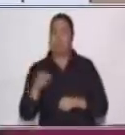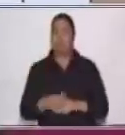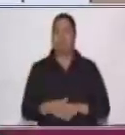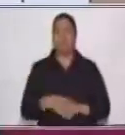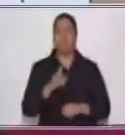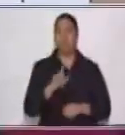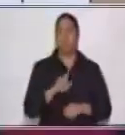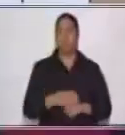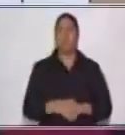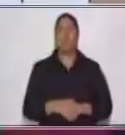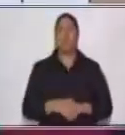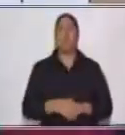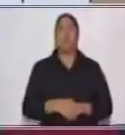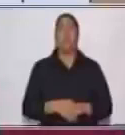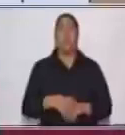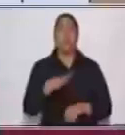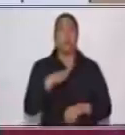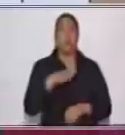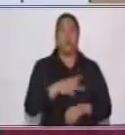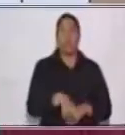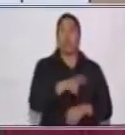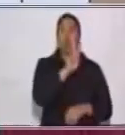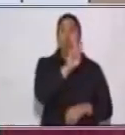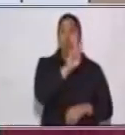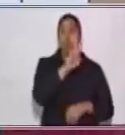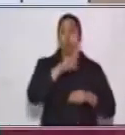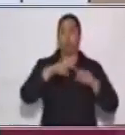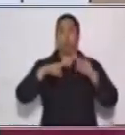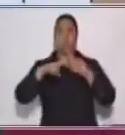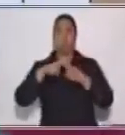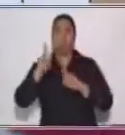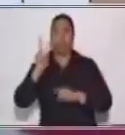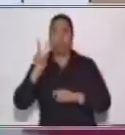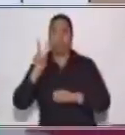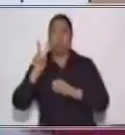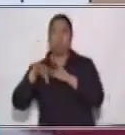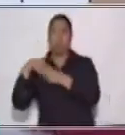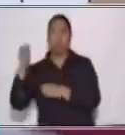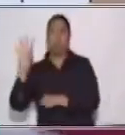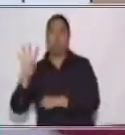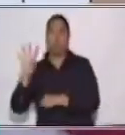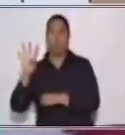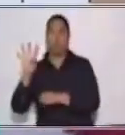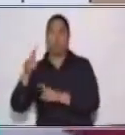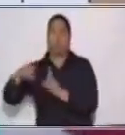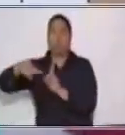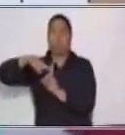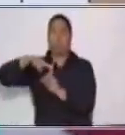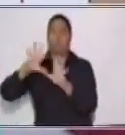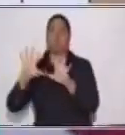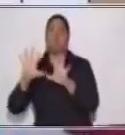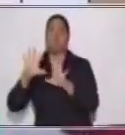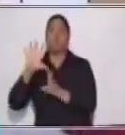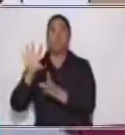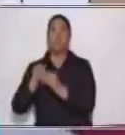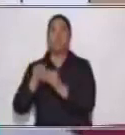x igual a 2 tenemos 2 por 2, 4, más 10, 14.